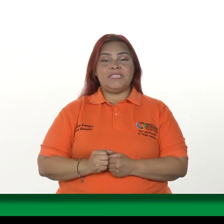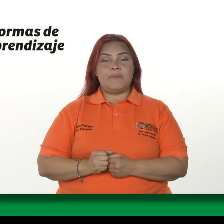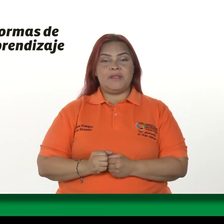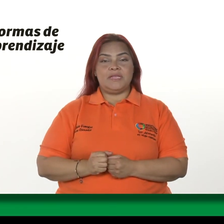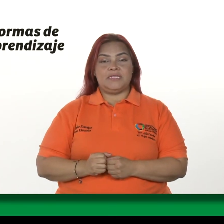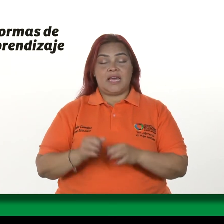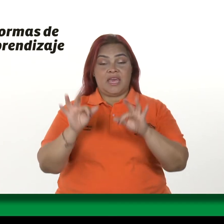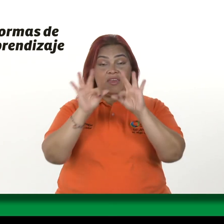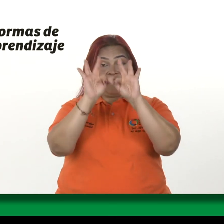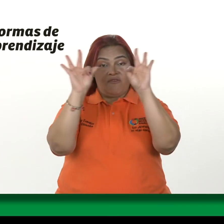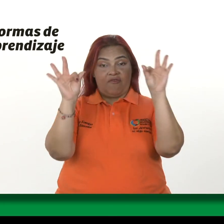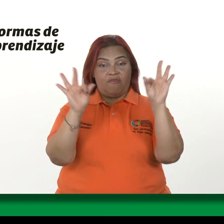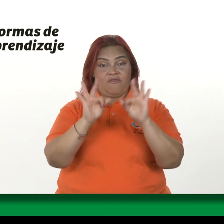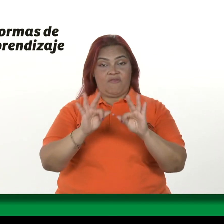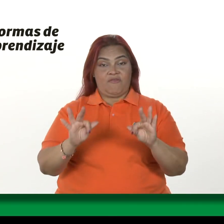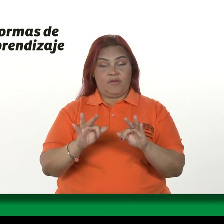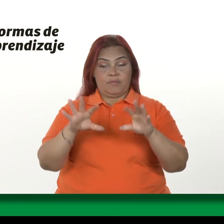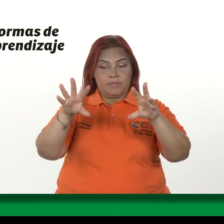Formas de aprendizaje.